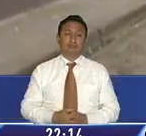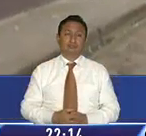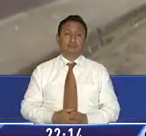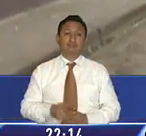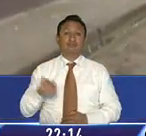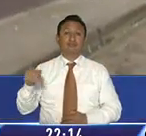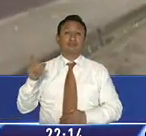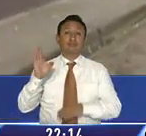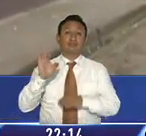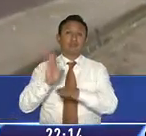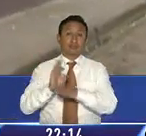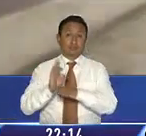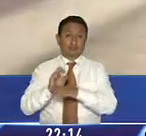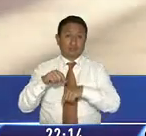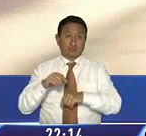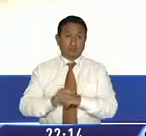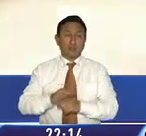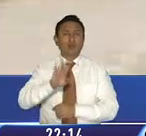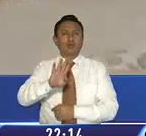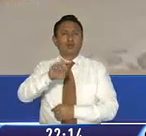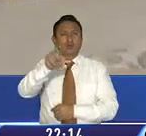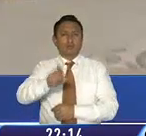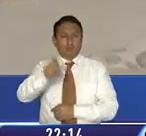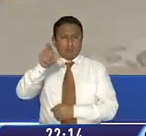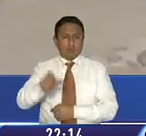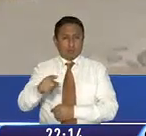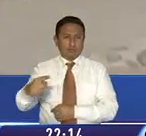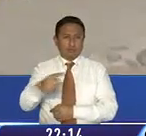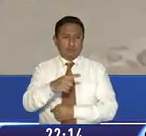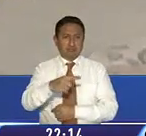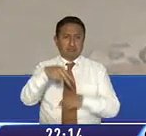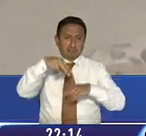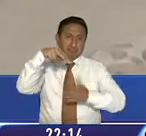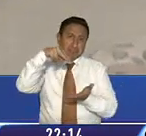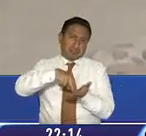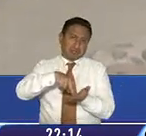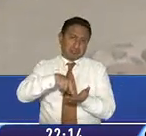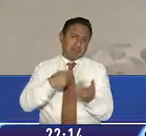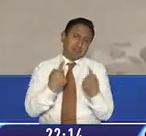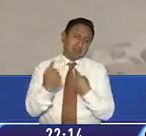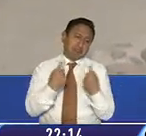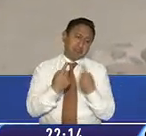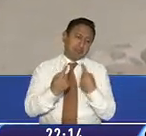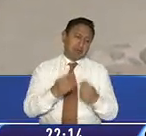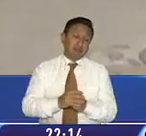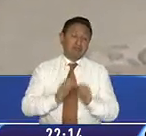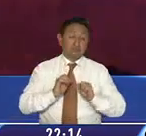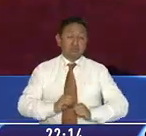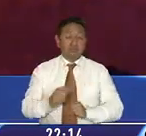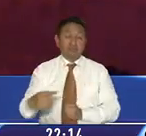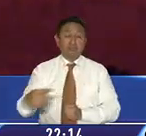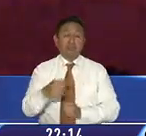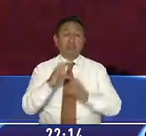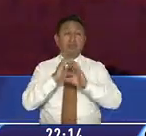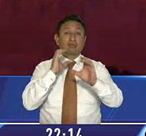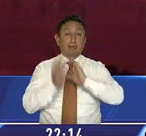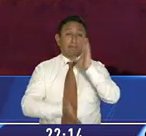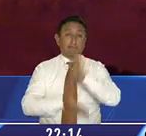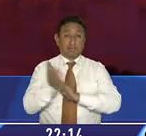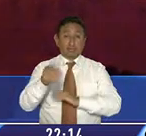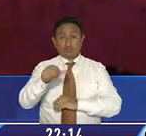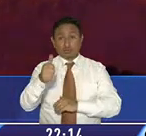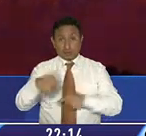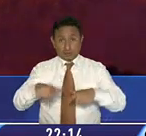Según testigos, señalan que 4 personas permanecían en esta esquina. Aparentemente esperaban un transporte para salir hacia